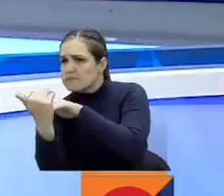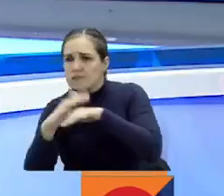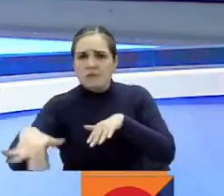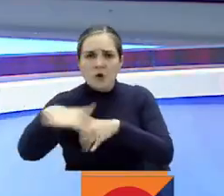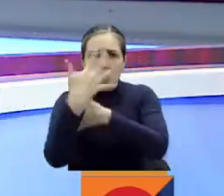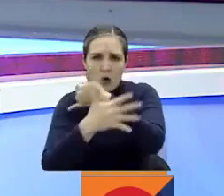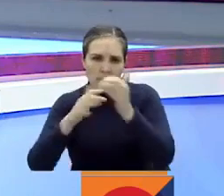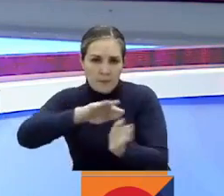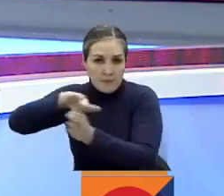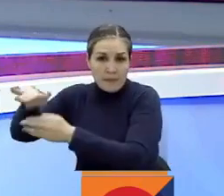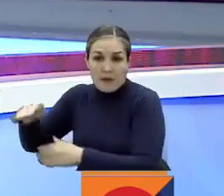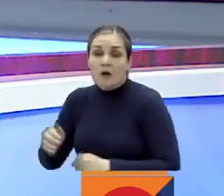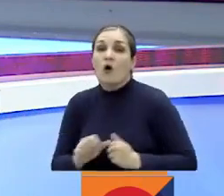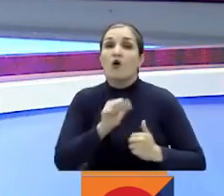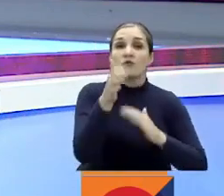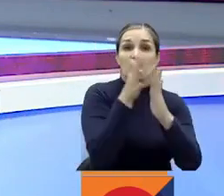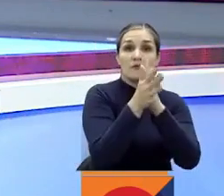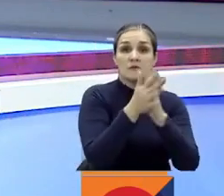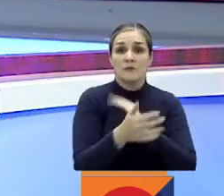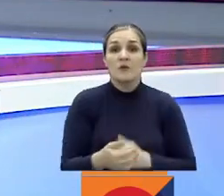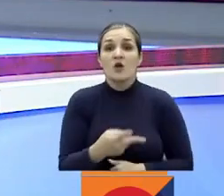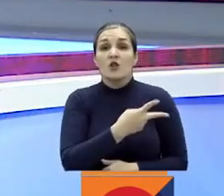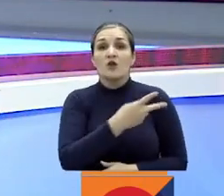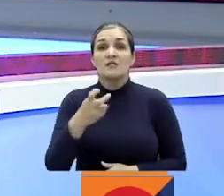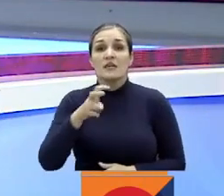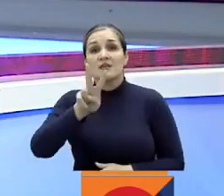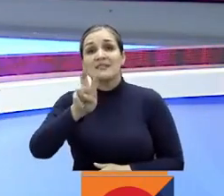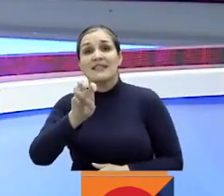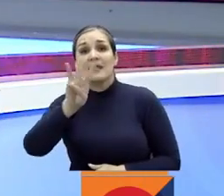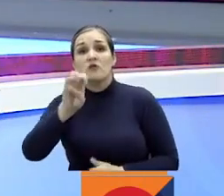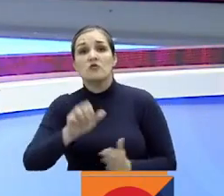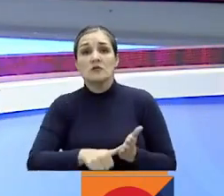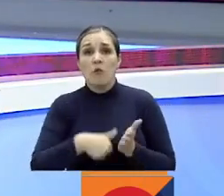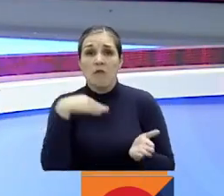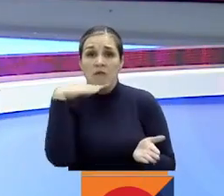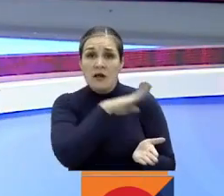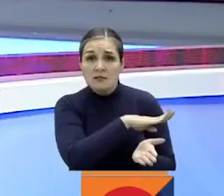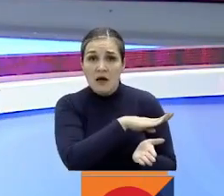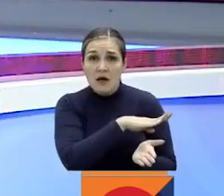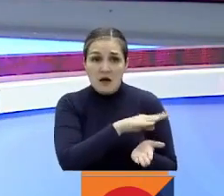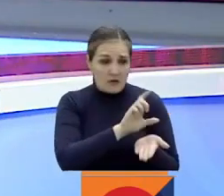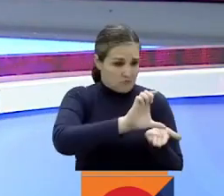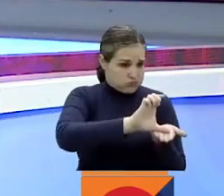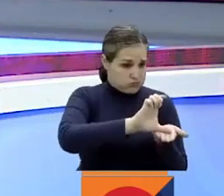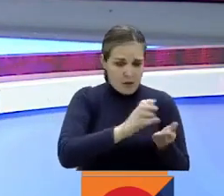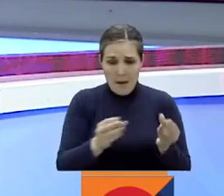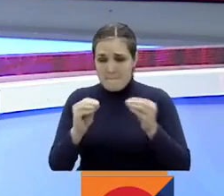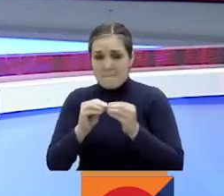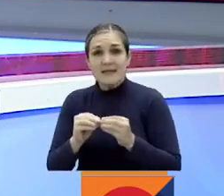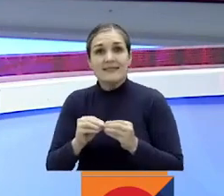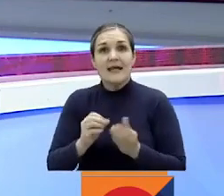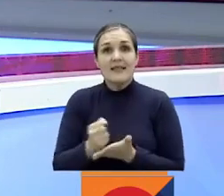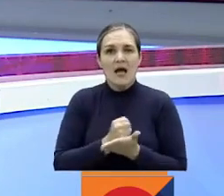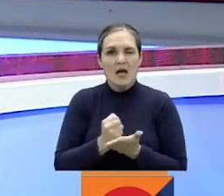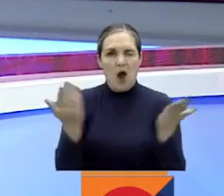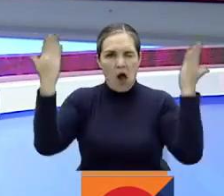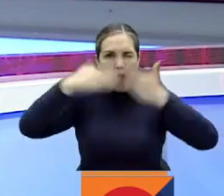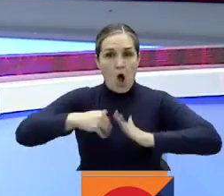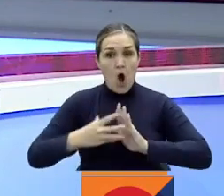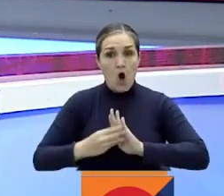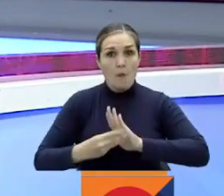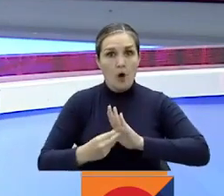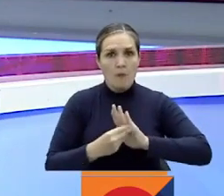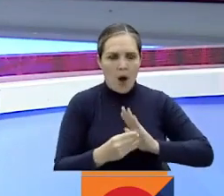Por otro lado, 268 cédulas de ciudadanías falsas y más de 270 tarjetas de crédito clonadas halló el Comando